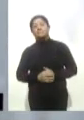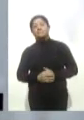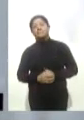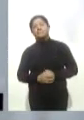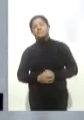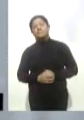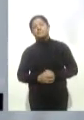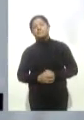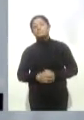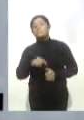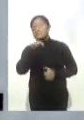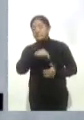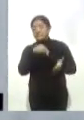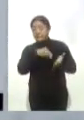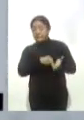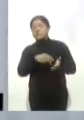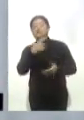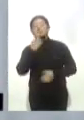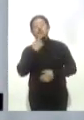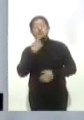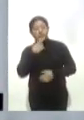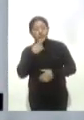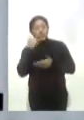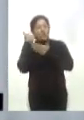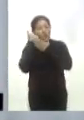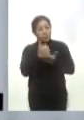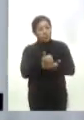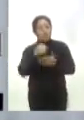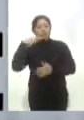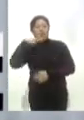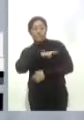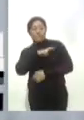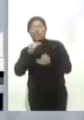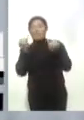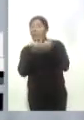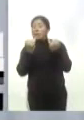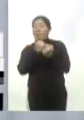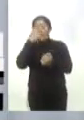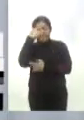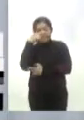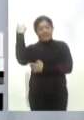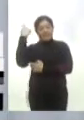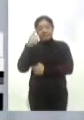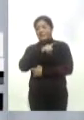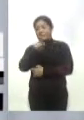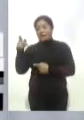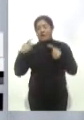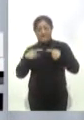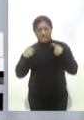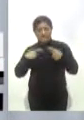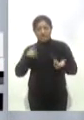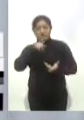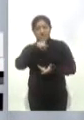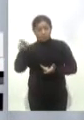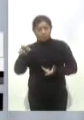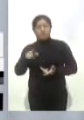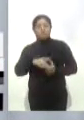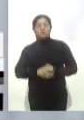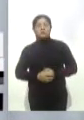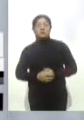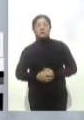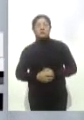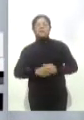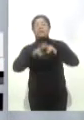instrumento que sirva, que ayude y que agilice y facilite al ciudadano y al usuario temas mucho más